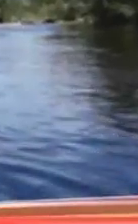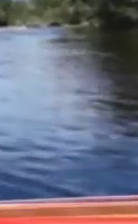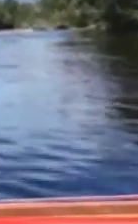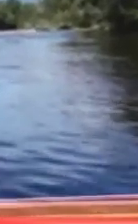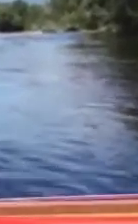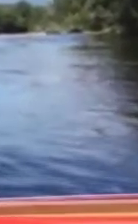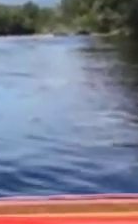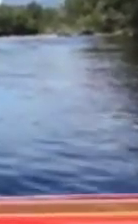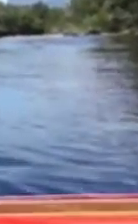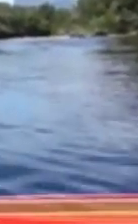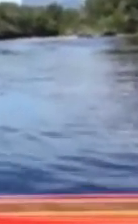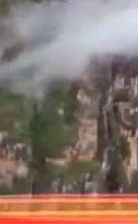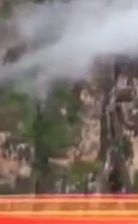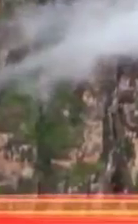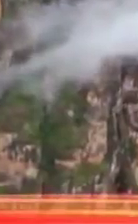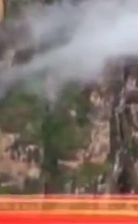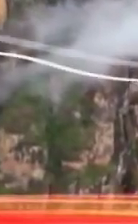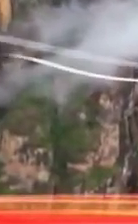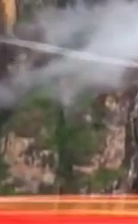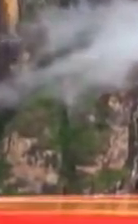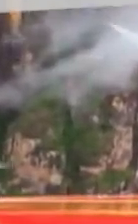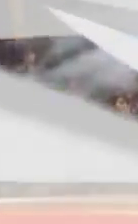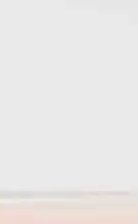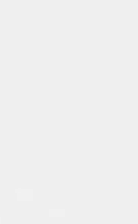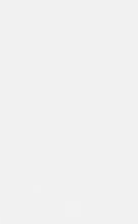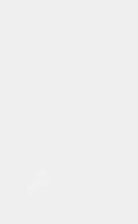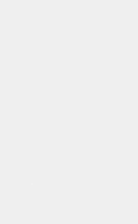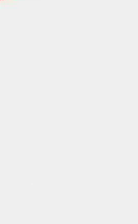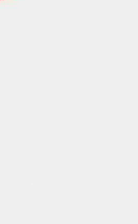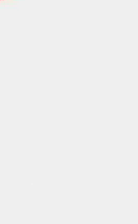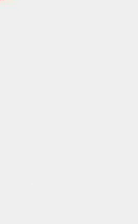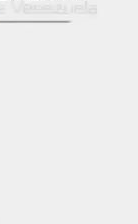sigamos haciendo todo patrón